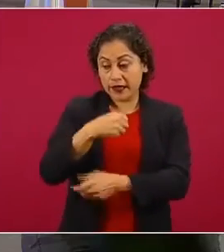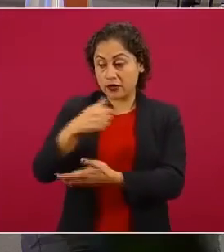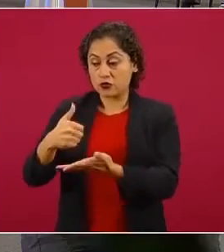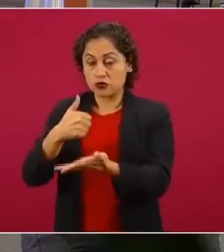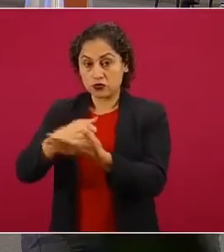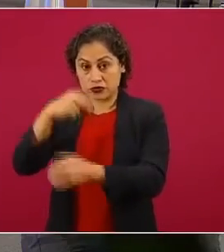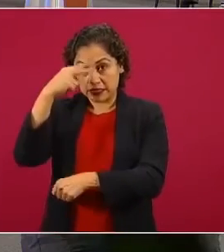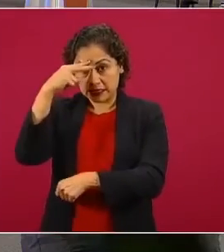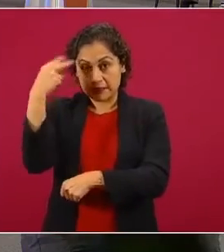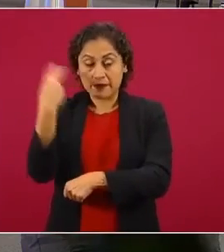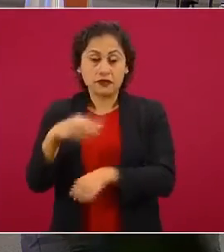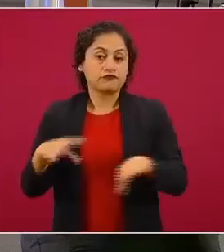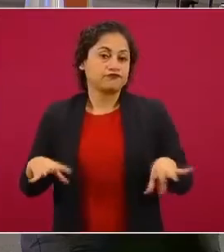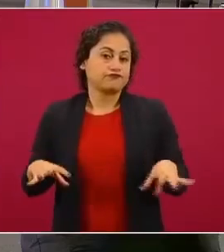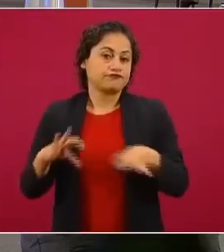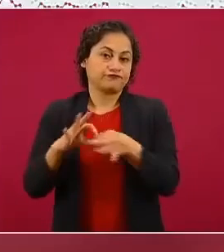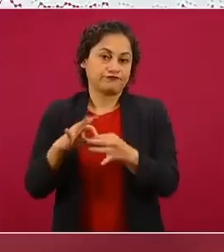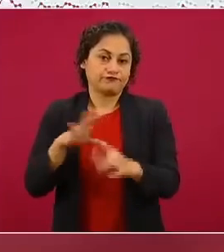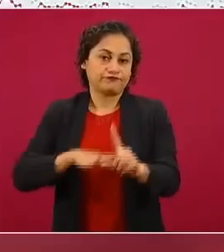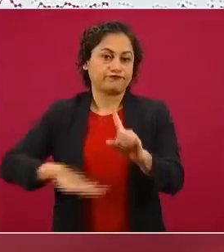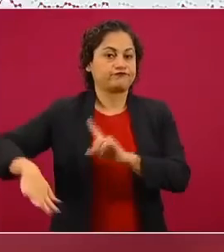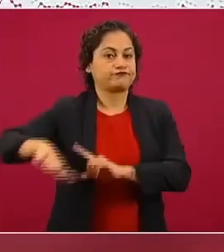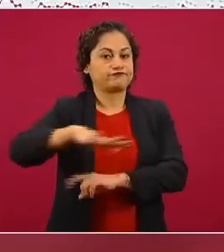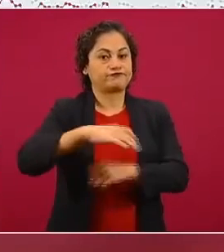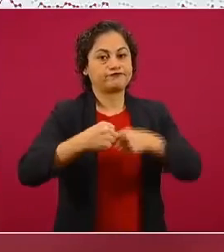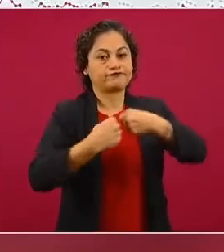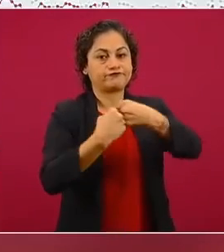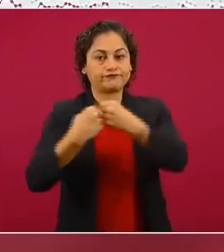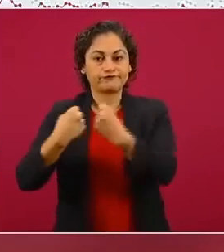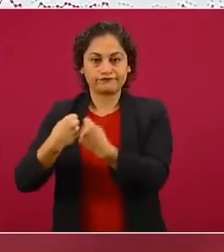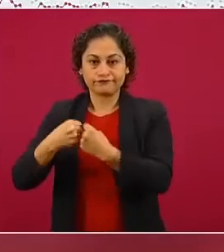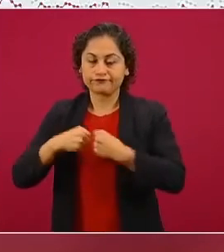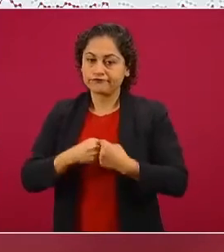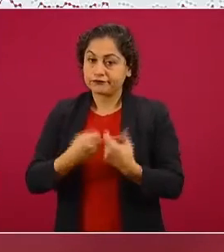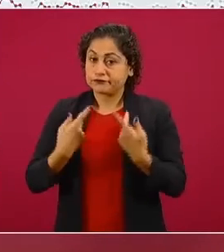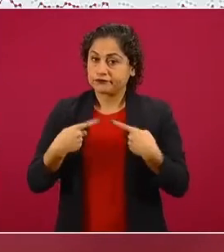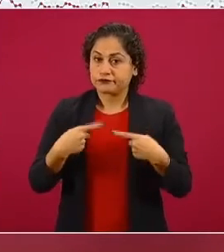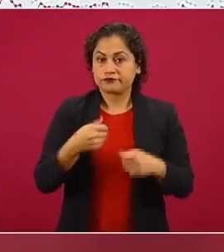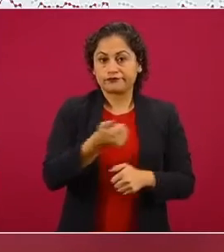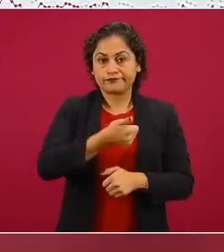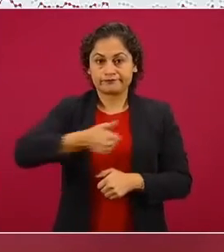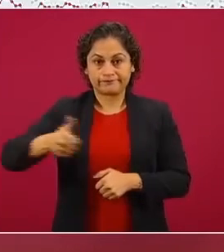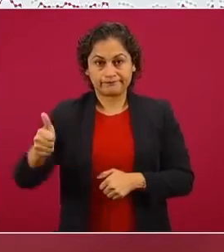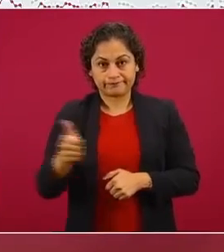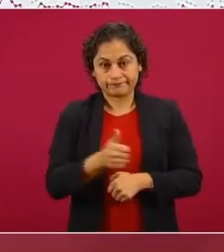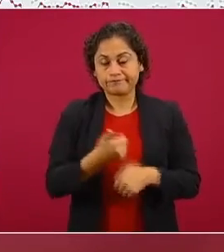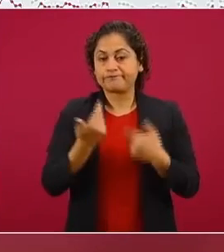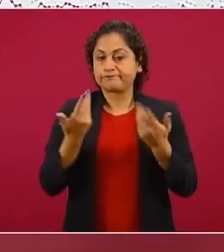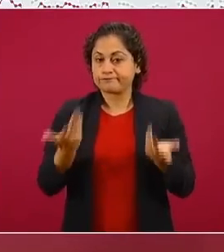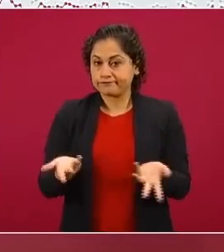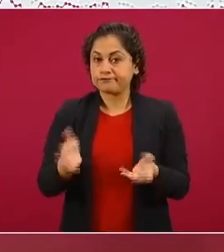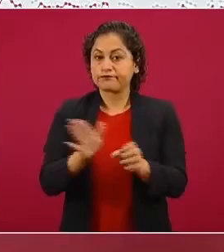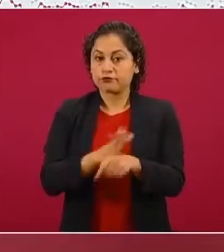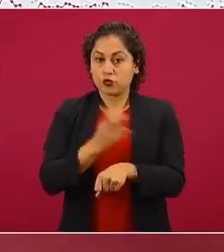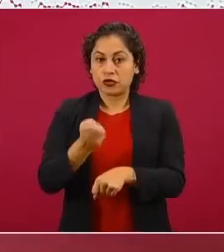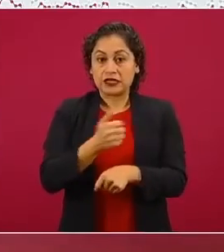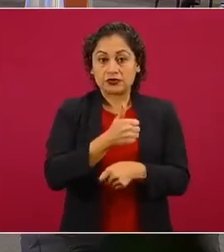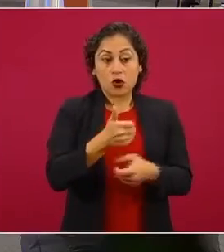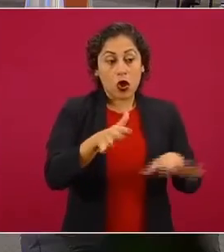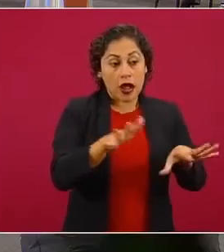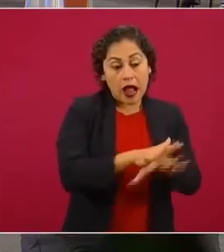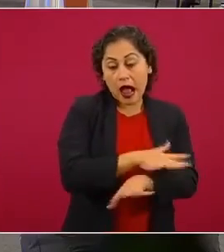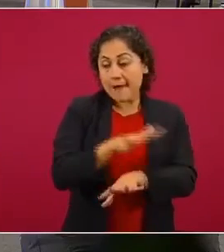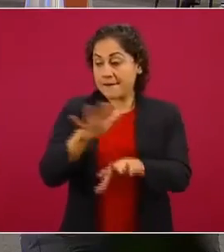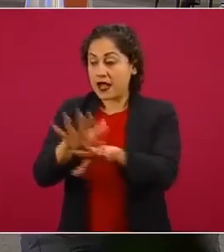están compartiendo una zona muy amplia de territorio y además de población. Entonces, una repercute sobre la otra, no